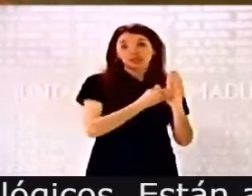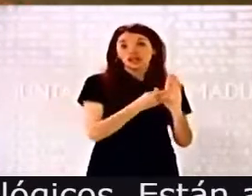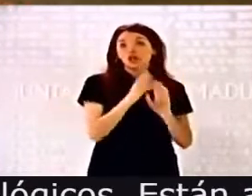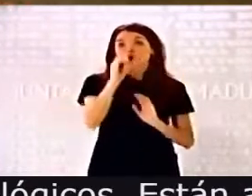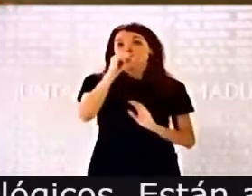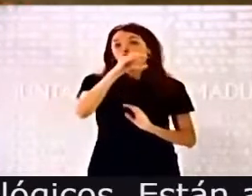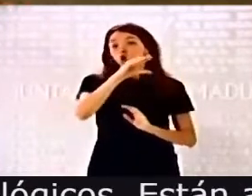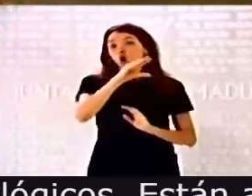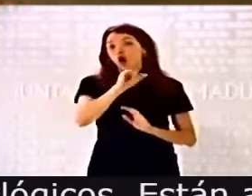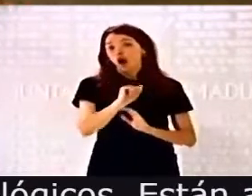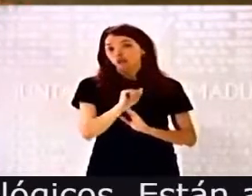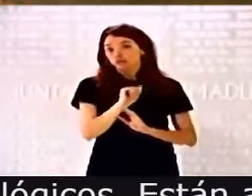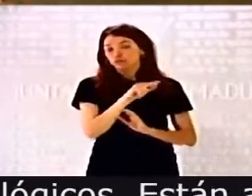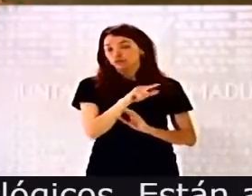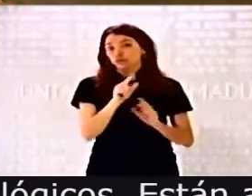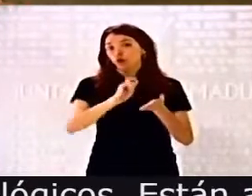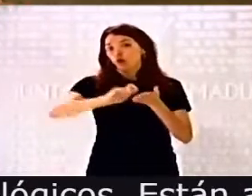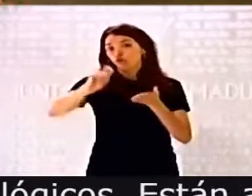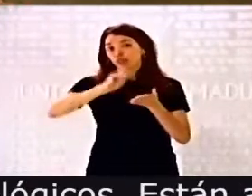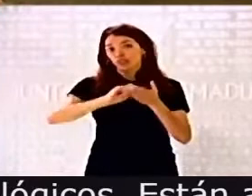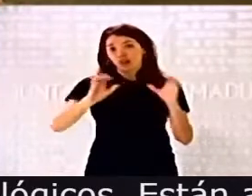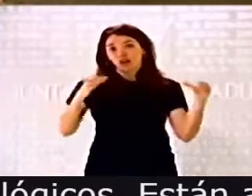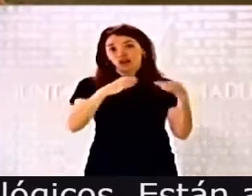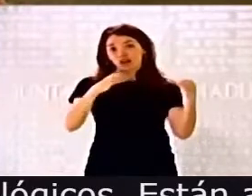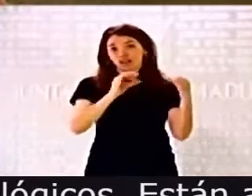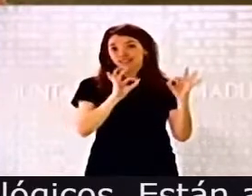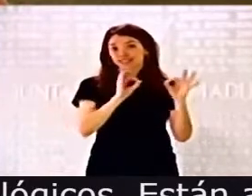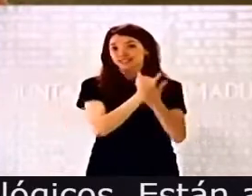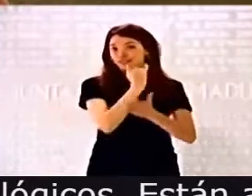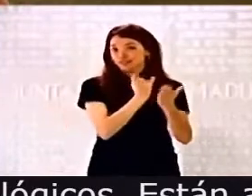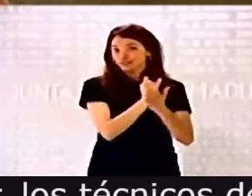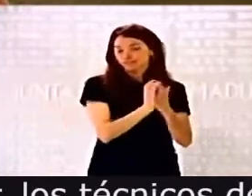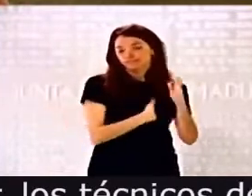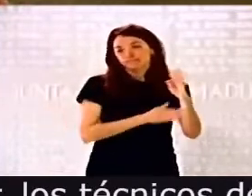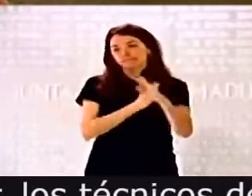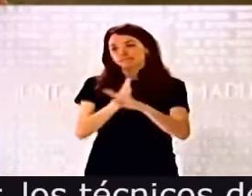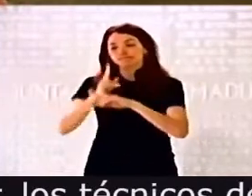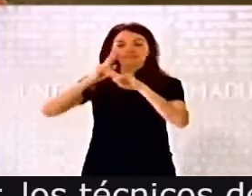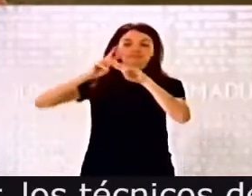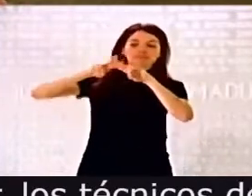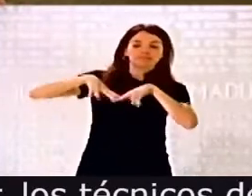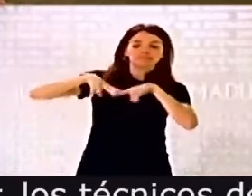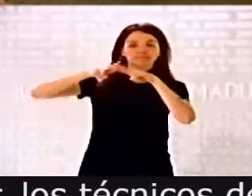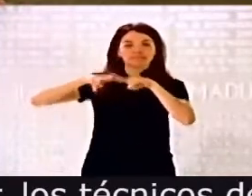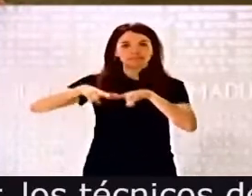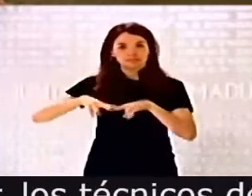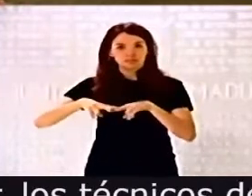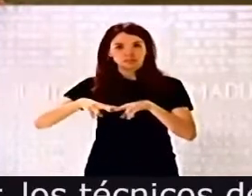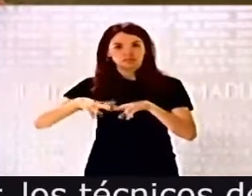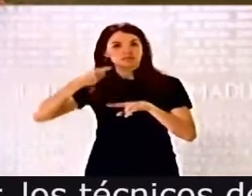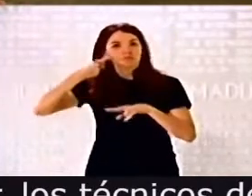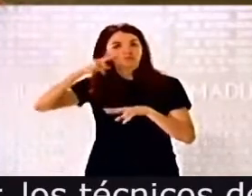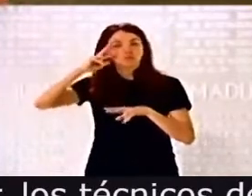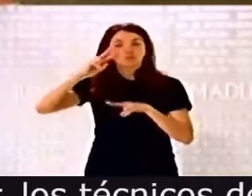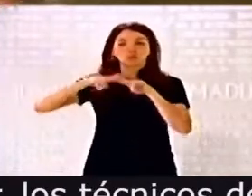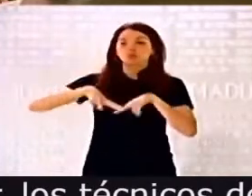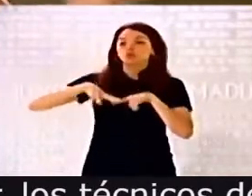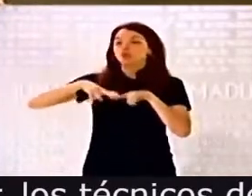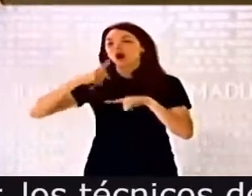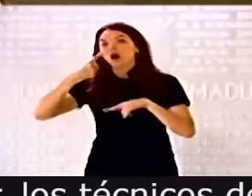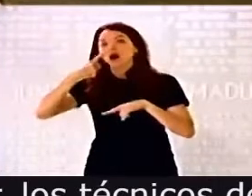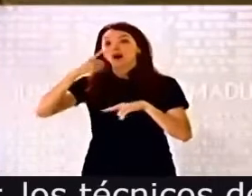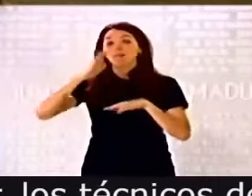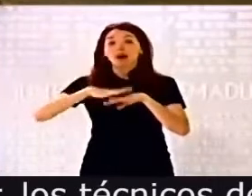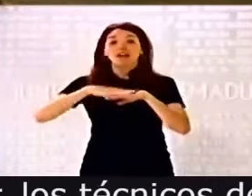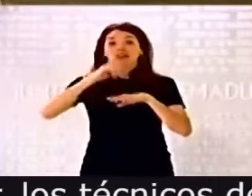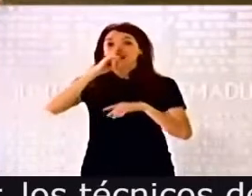OCA, de las Oficinas Comarcales Agrarias, que son los que van a peritar esos daños para el año